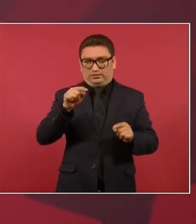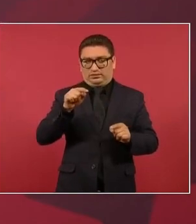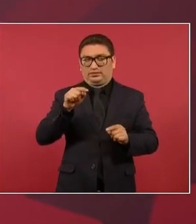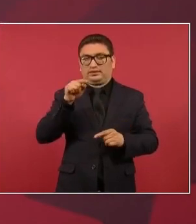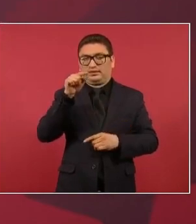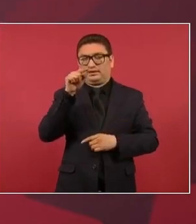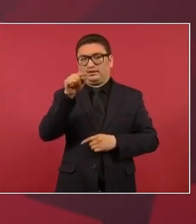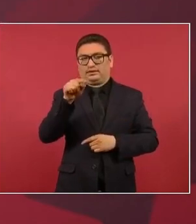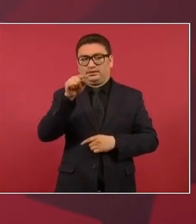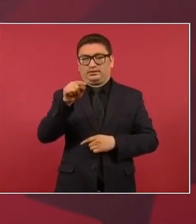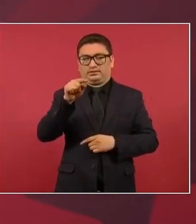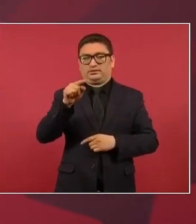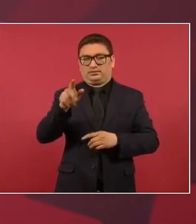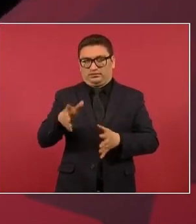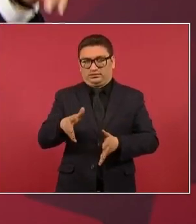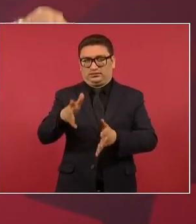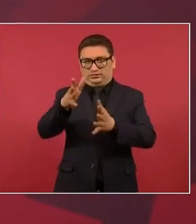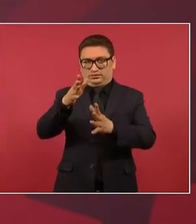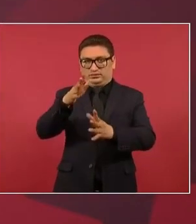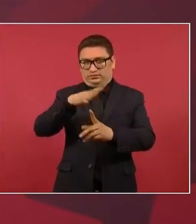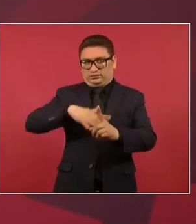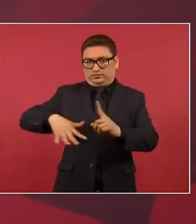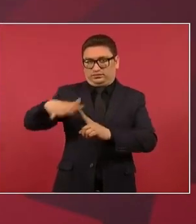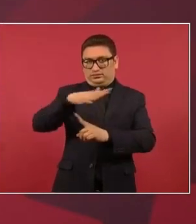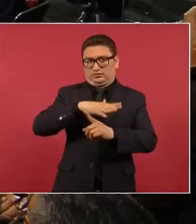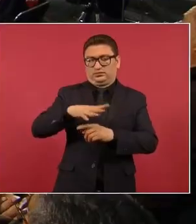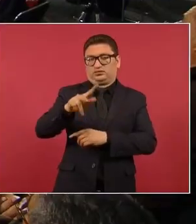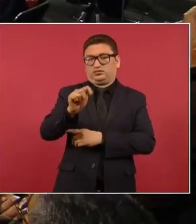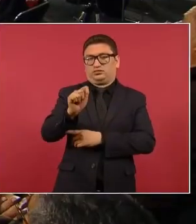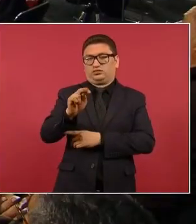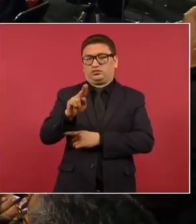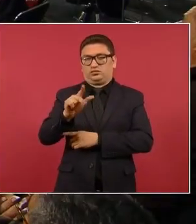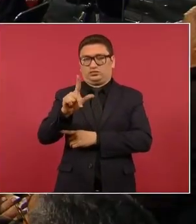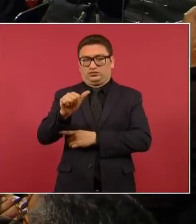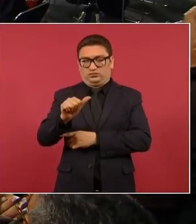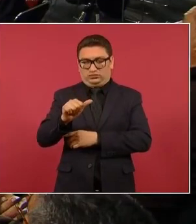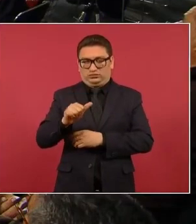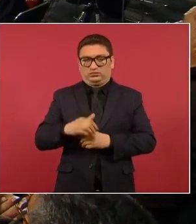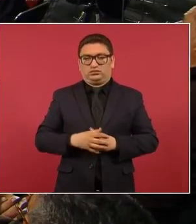es hacia Tula,